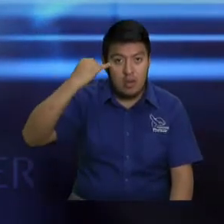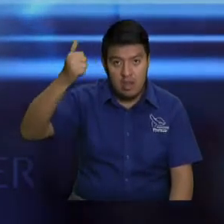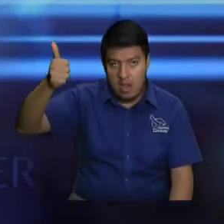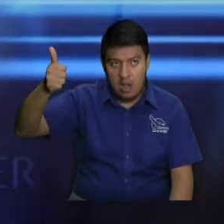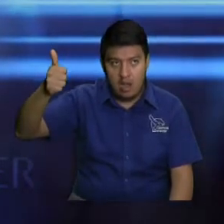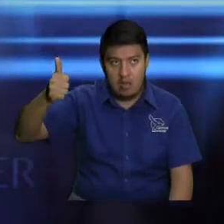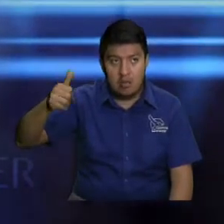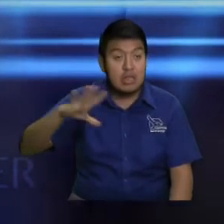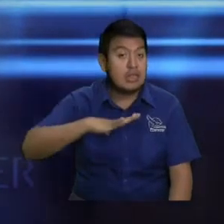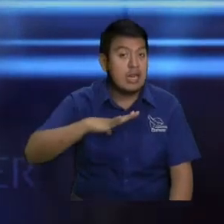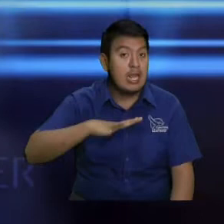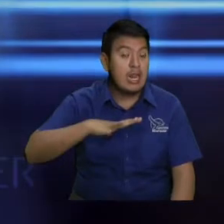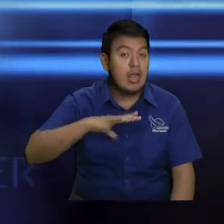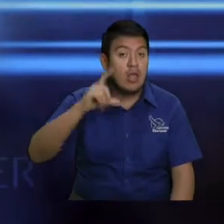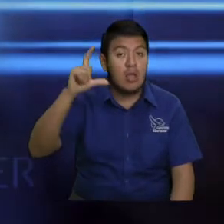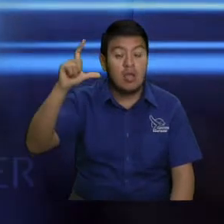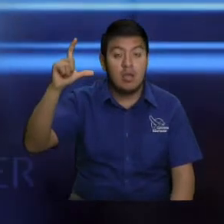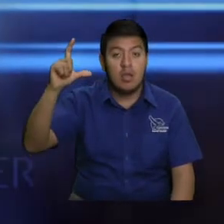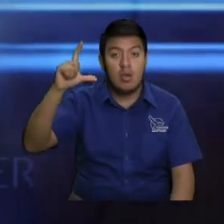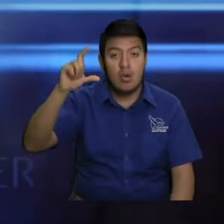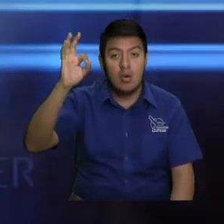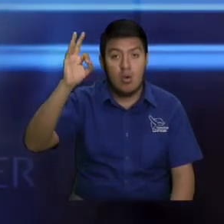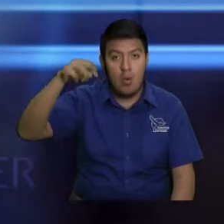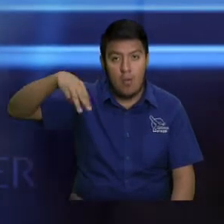tener en común,